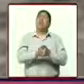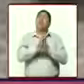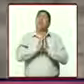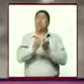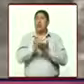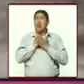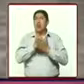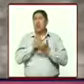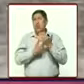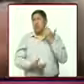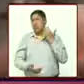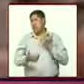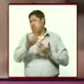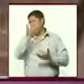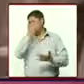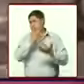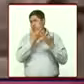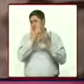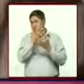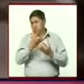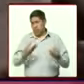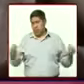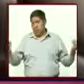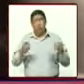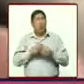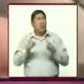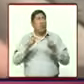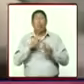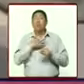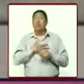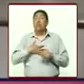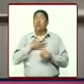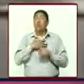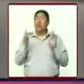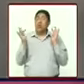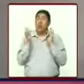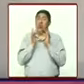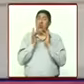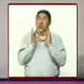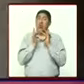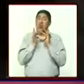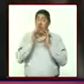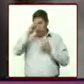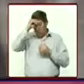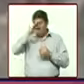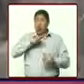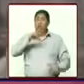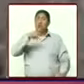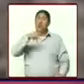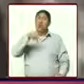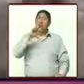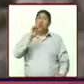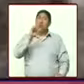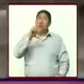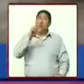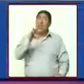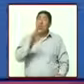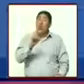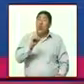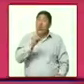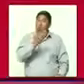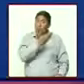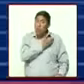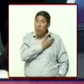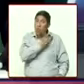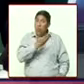autoridades para sofocar este incendio. Permítame, por favor, voy a tomar contacto con don Pedro Huasico, que es